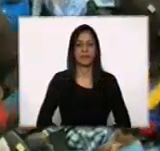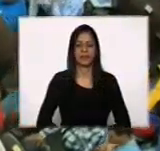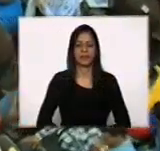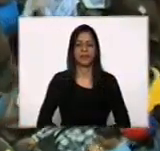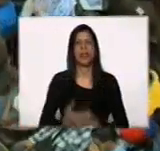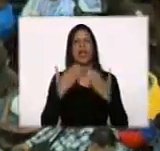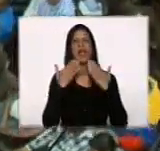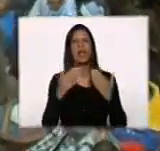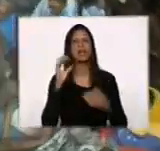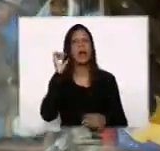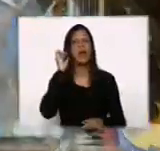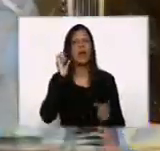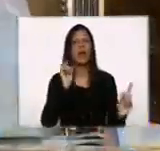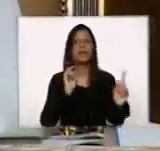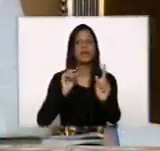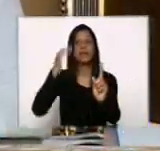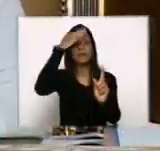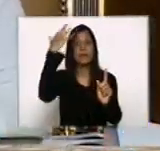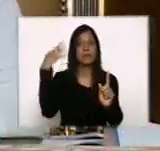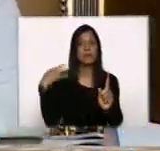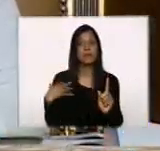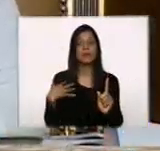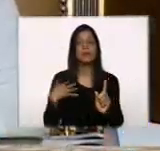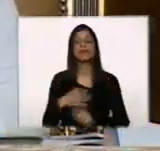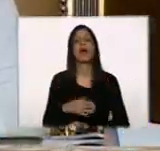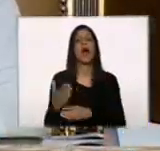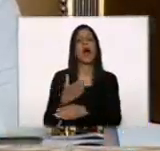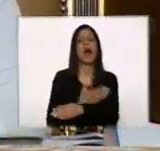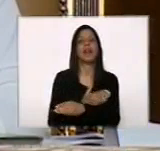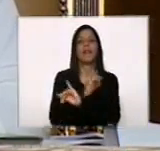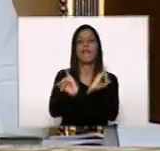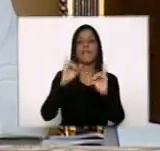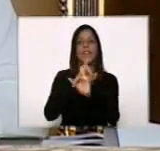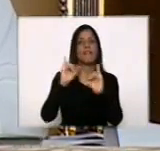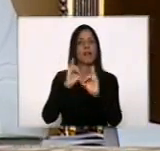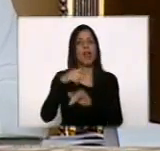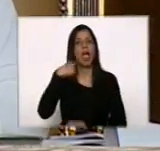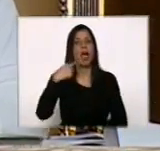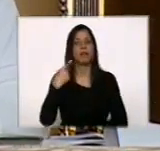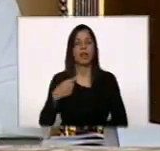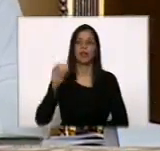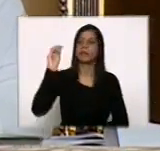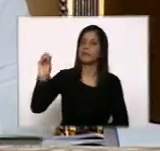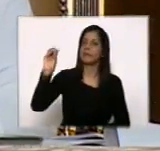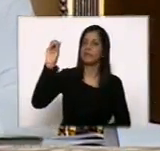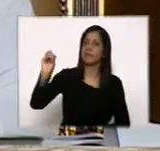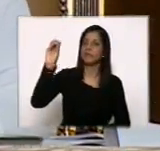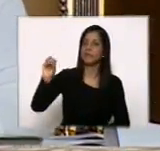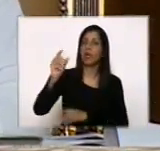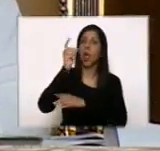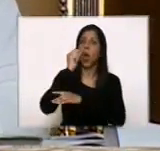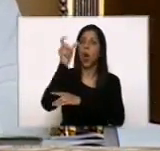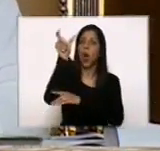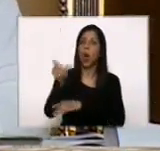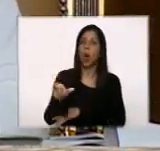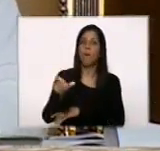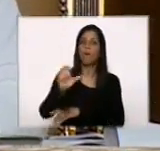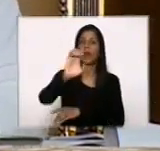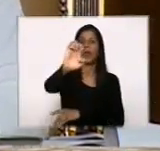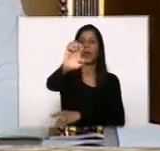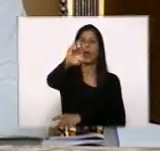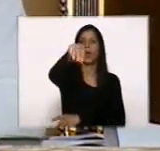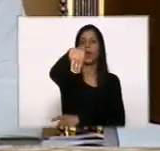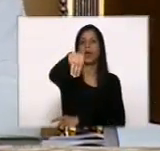Gracias a la constituyente Guzmán. Yo, antes de cerrar este debate, voy a dar la palabra al constituyente Emilio